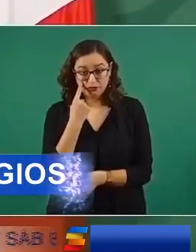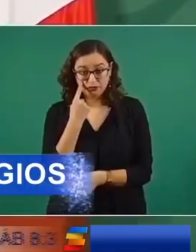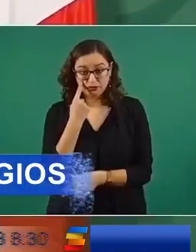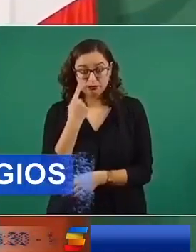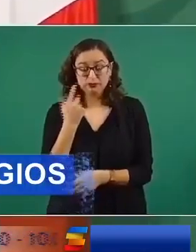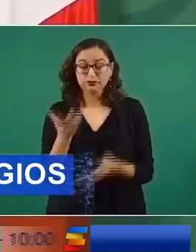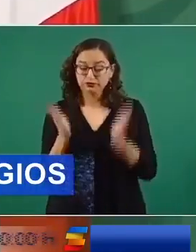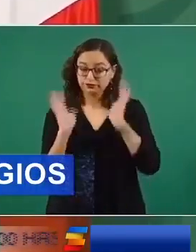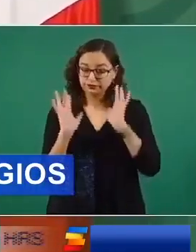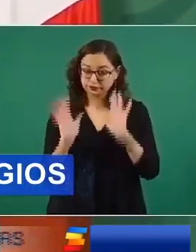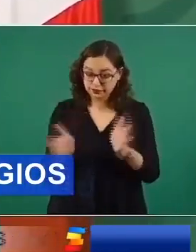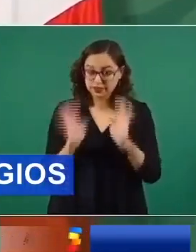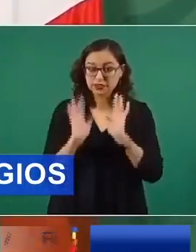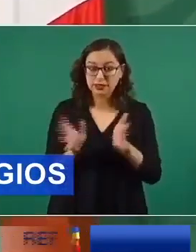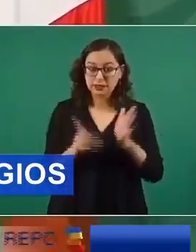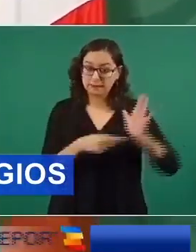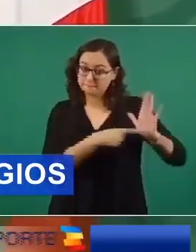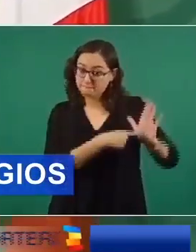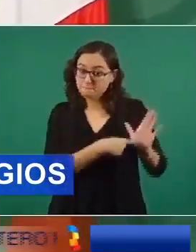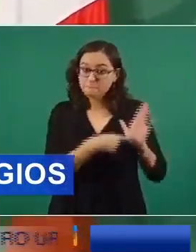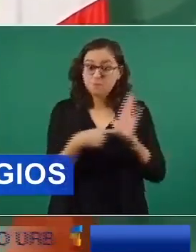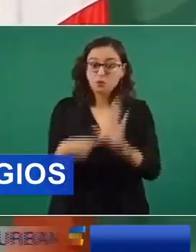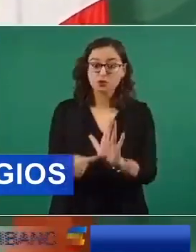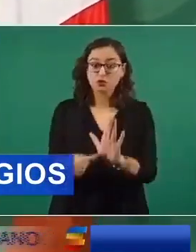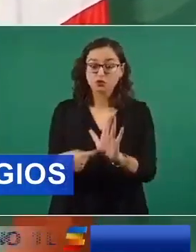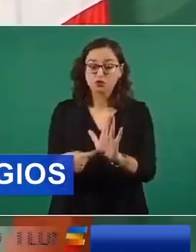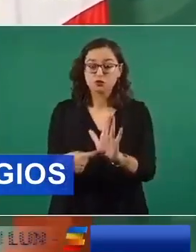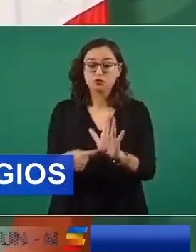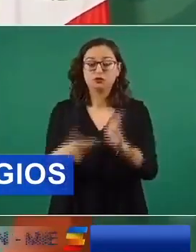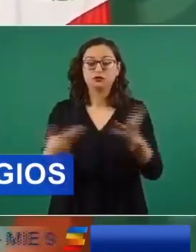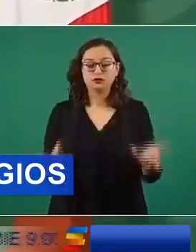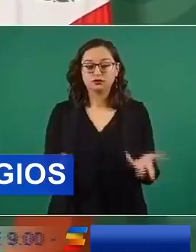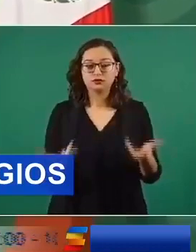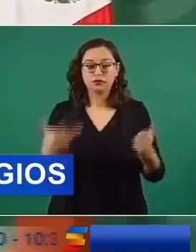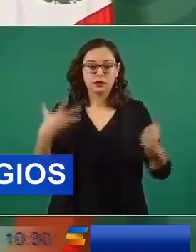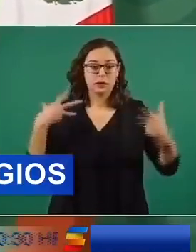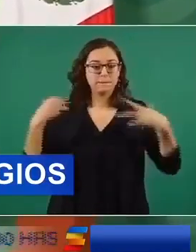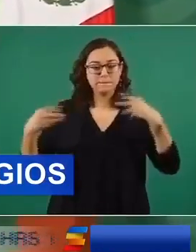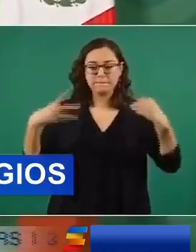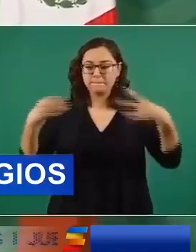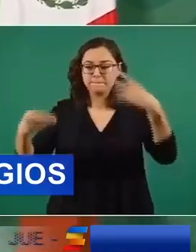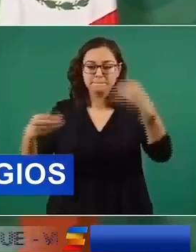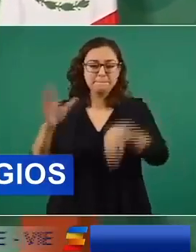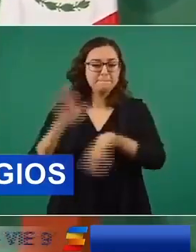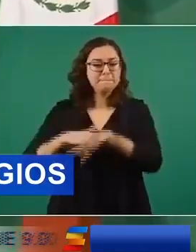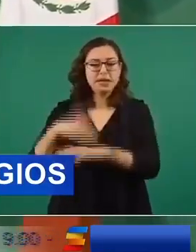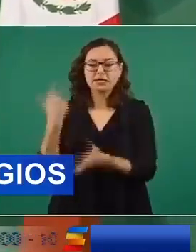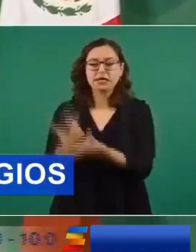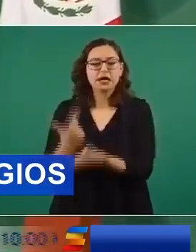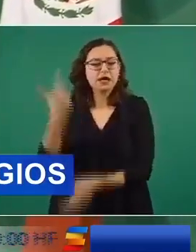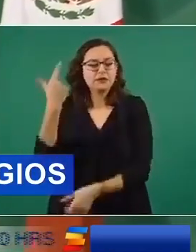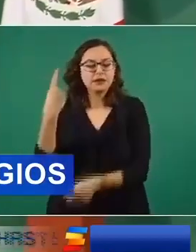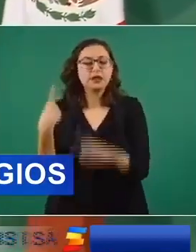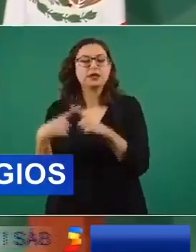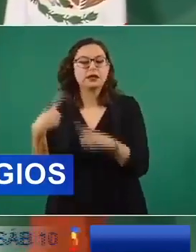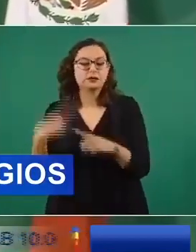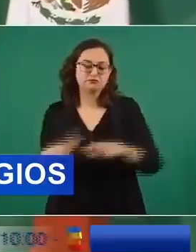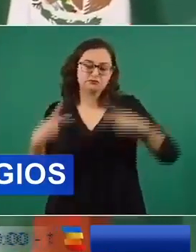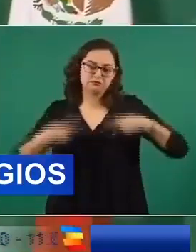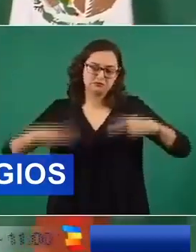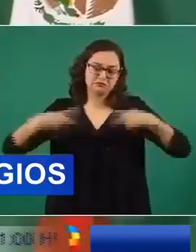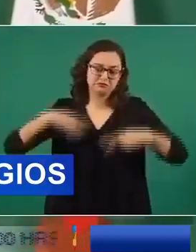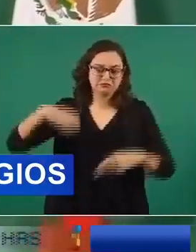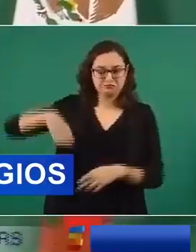está demostrado de que la pandemia afecta más a las personas mayores. Ya para